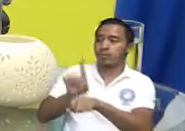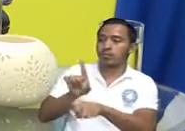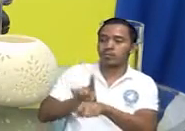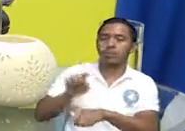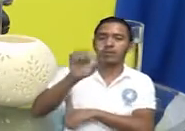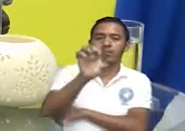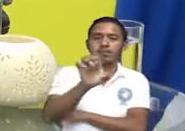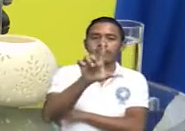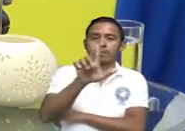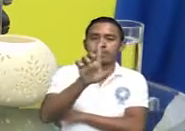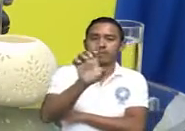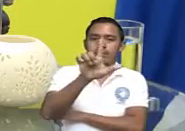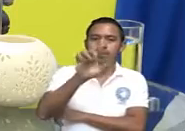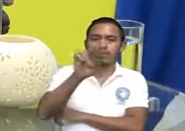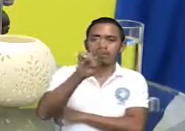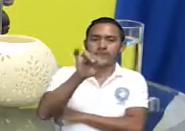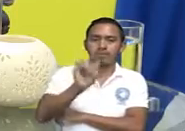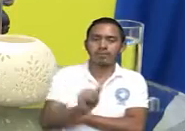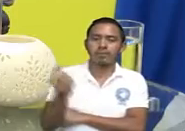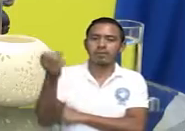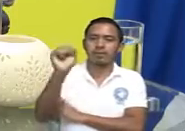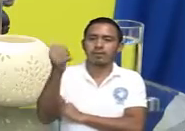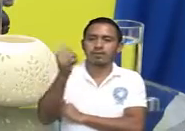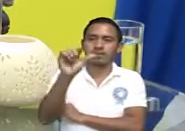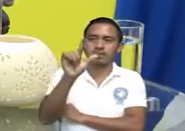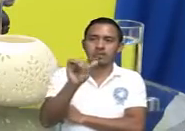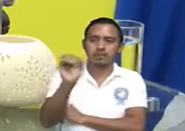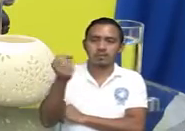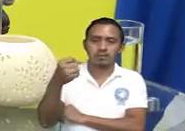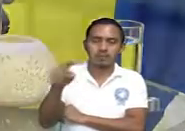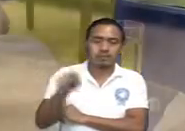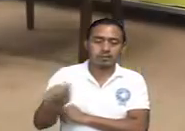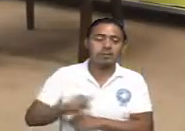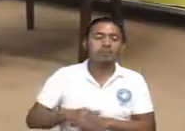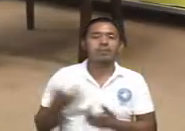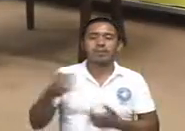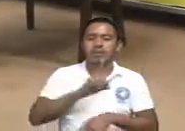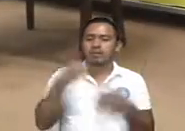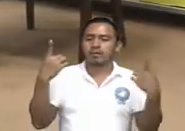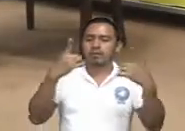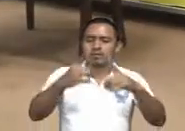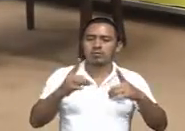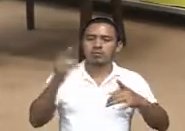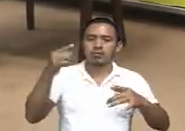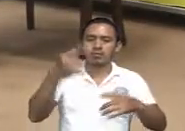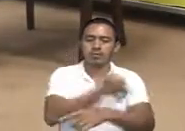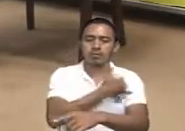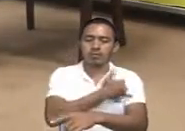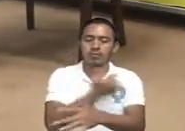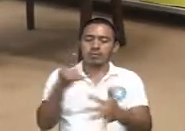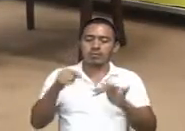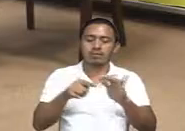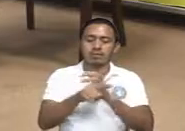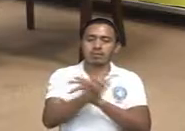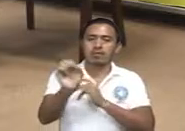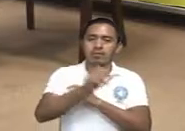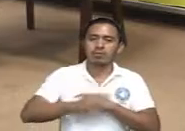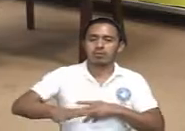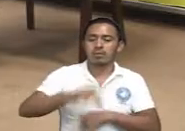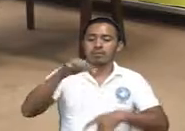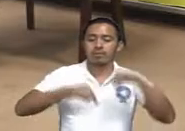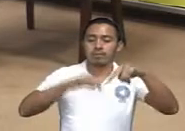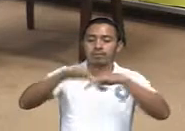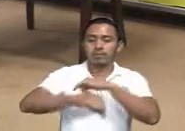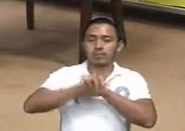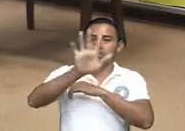Salazar, quien es directora del Hospital Psicosocial, ubicado en el kilómetro número 5 de Managua.